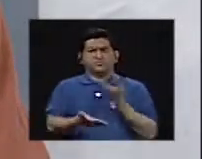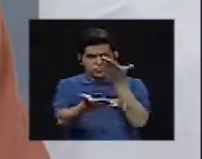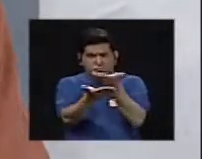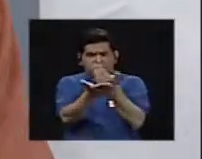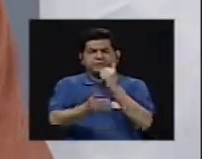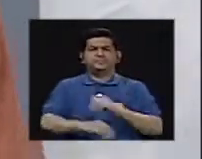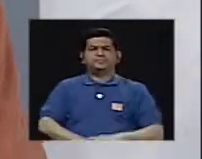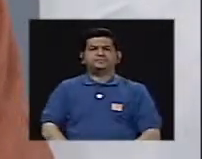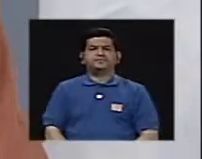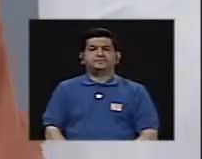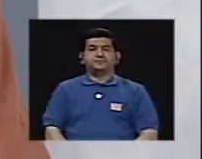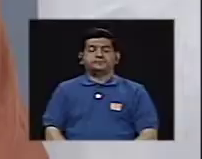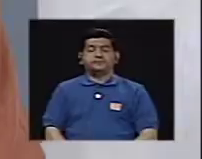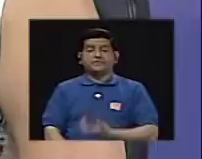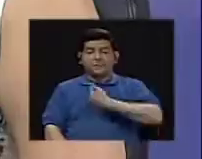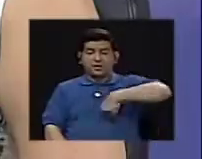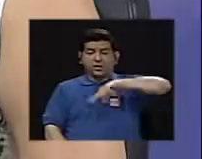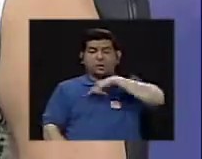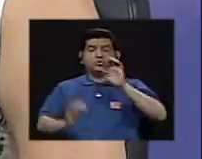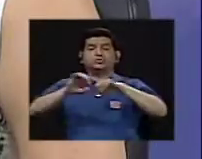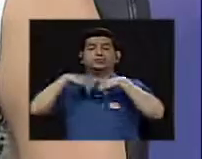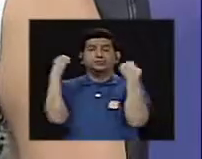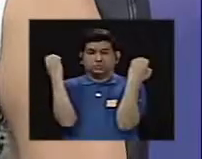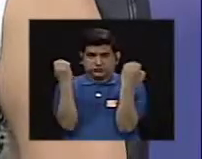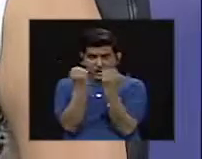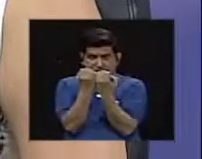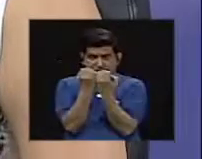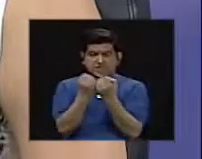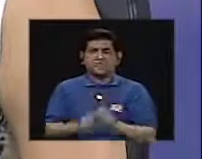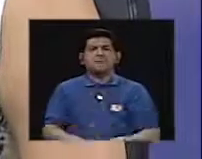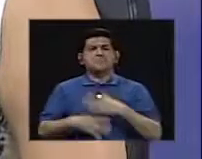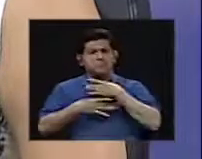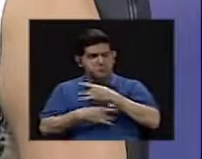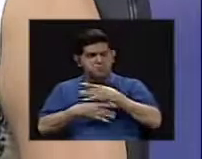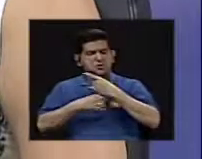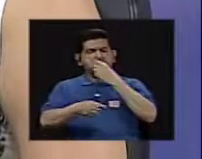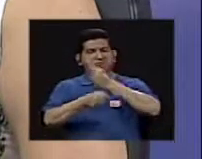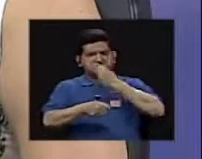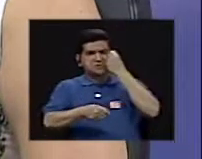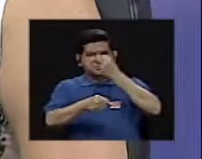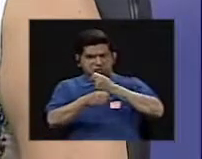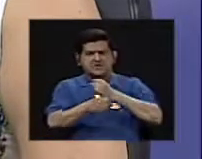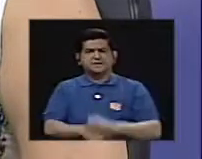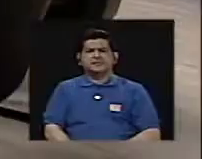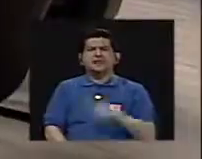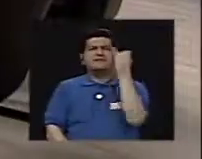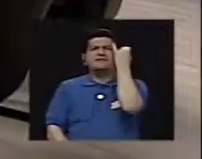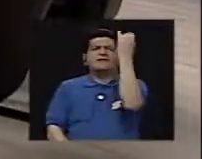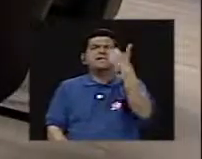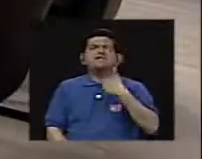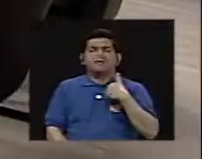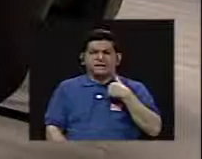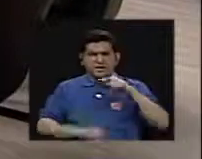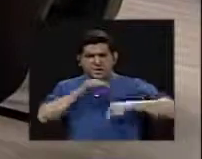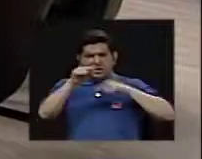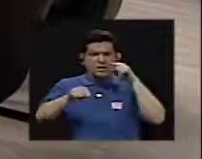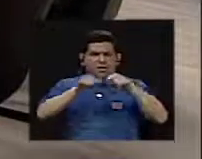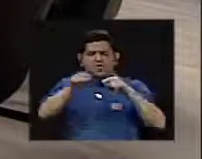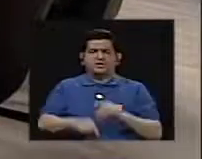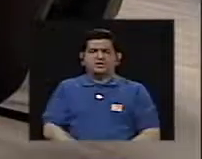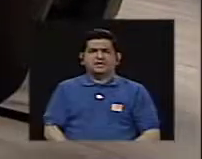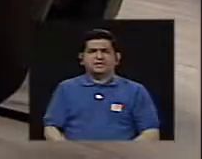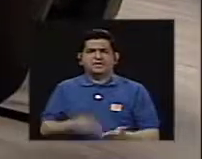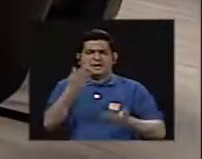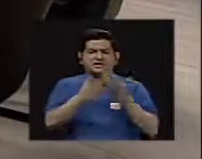y entonces esto nos da un equipo, un interesante equipo de trabajo a la hora que hay un planteamiento, hay una crítica a este planteamiento, hay